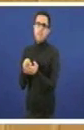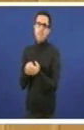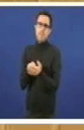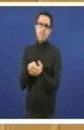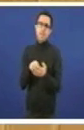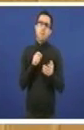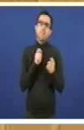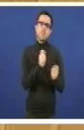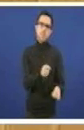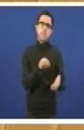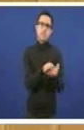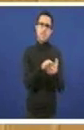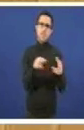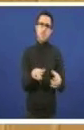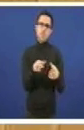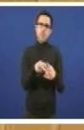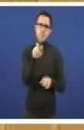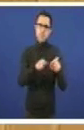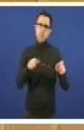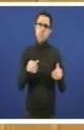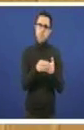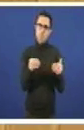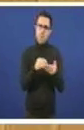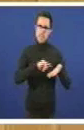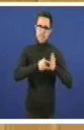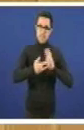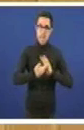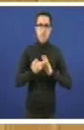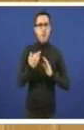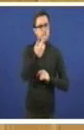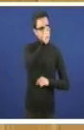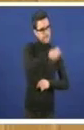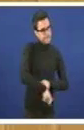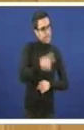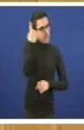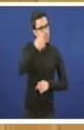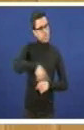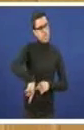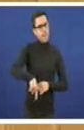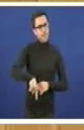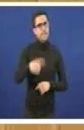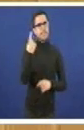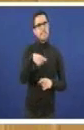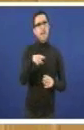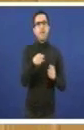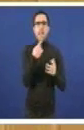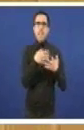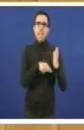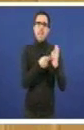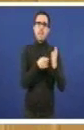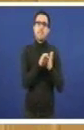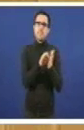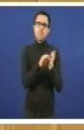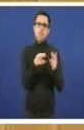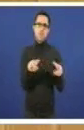servizos sociais a persoas usuarias do sistema e vostede o conhece sabe o que día a lei de servizos sociais por iso